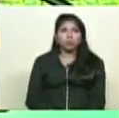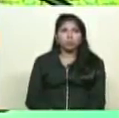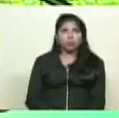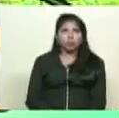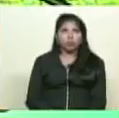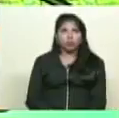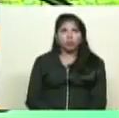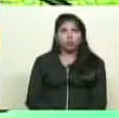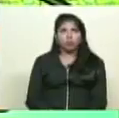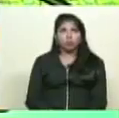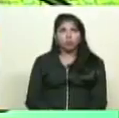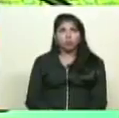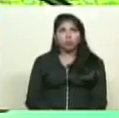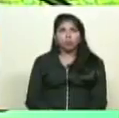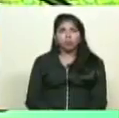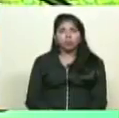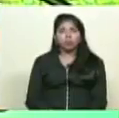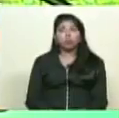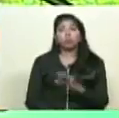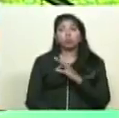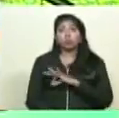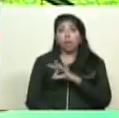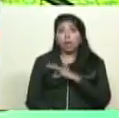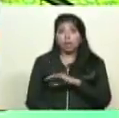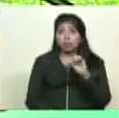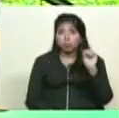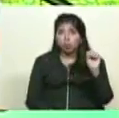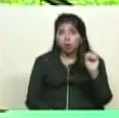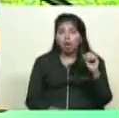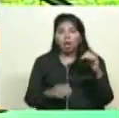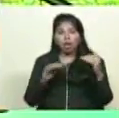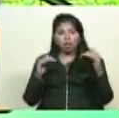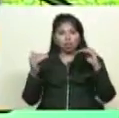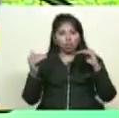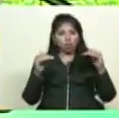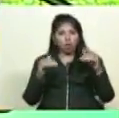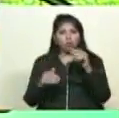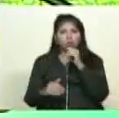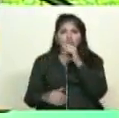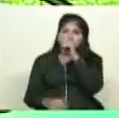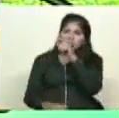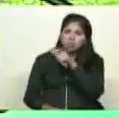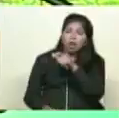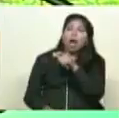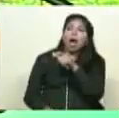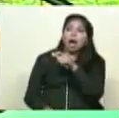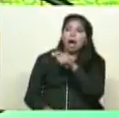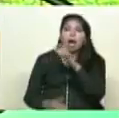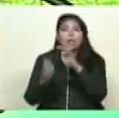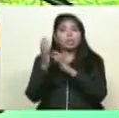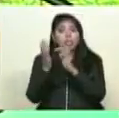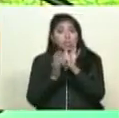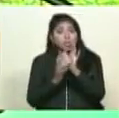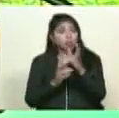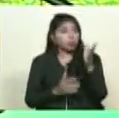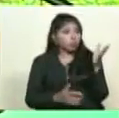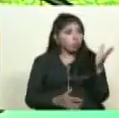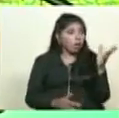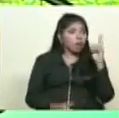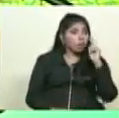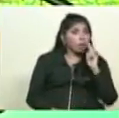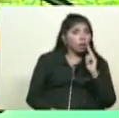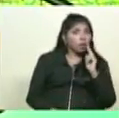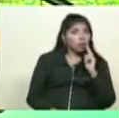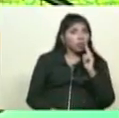sus principios éticos y morales en Bolívar, en Cristo Redentor, nuestro